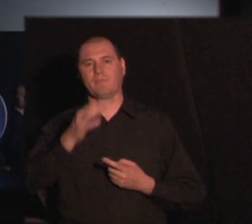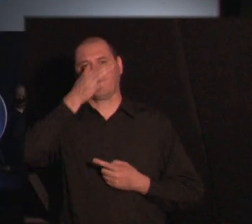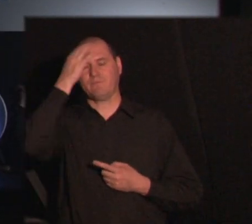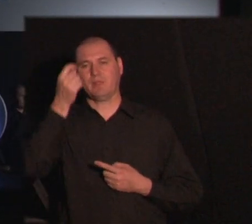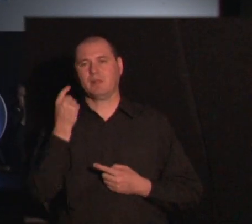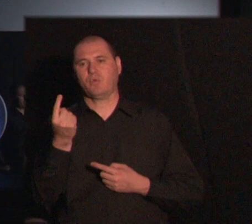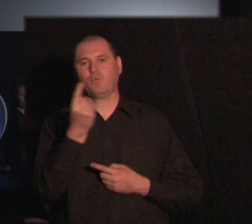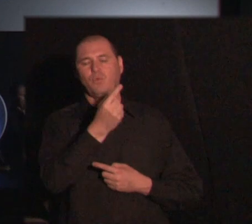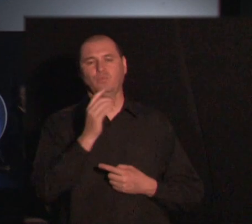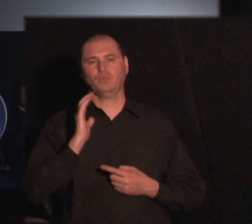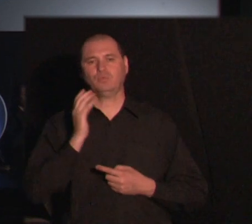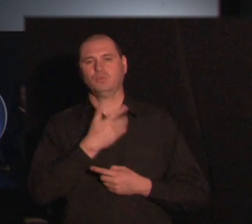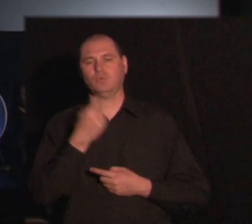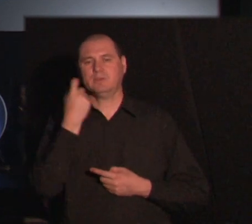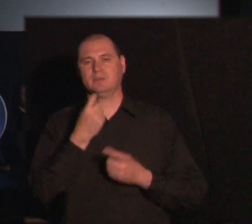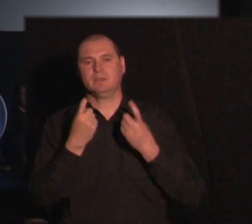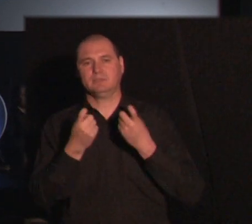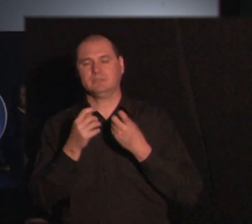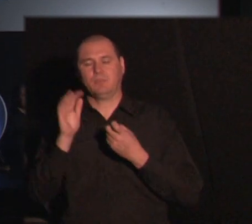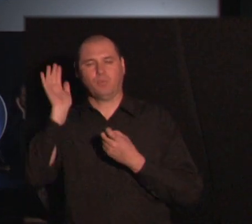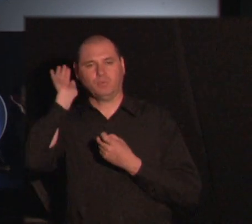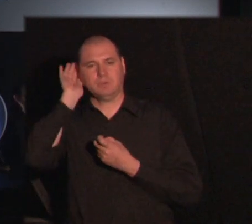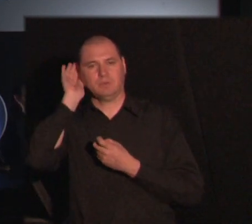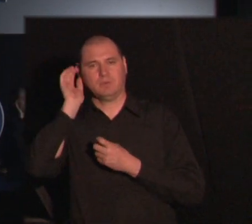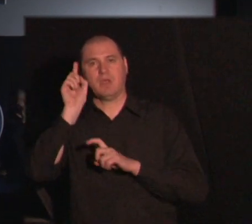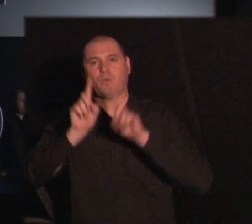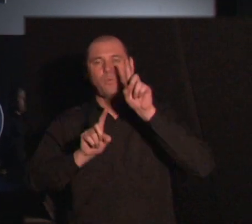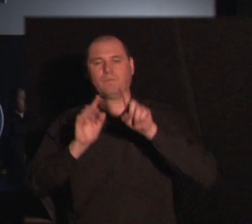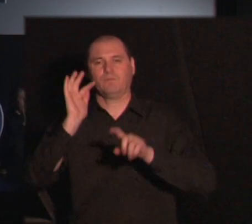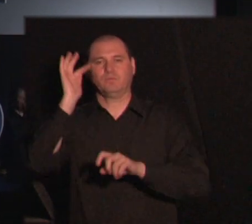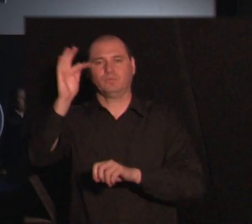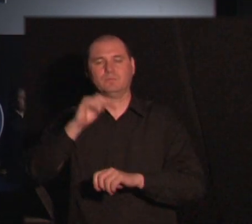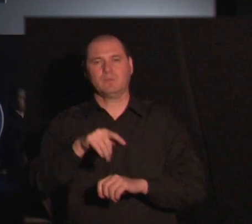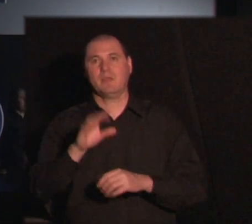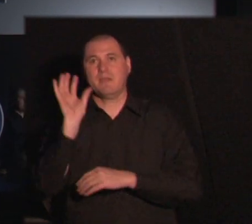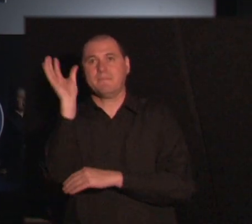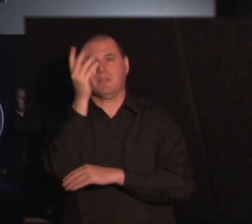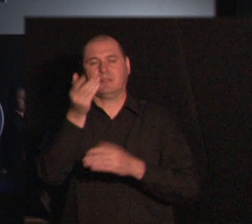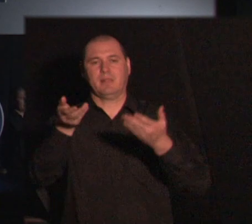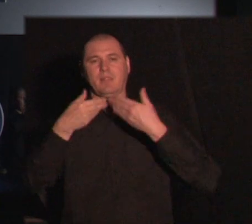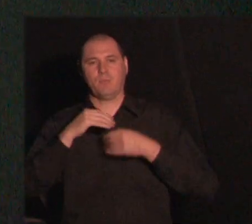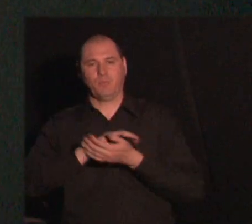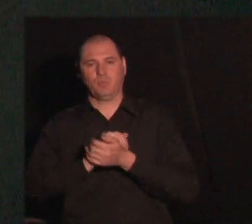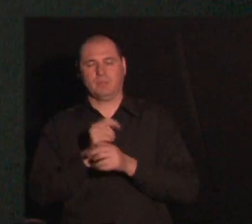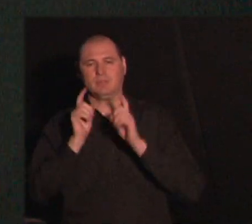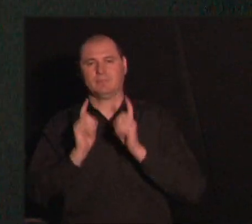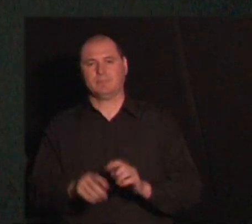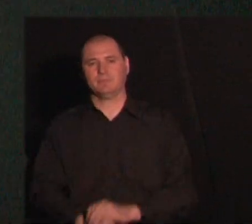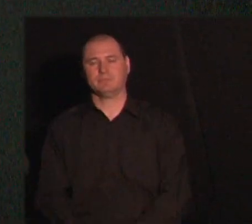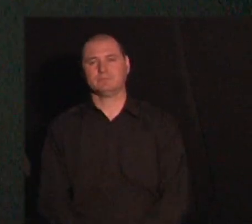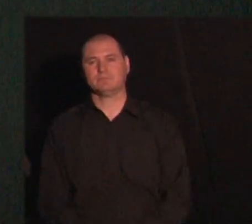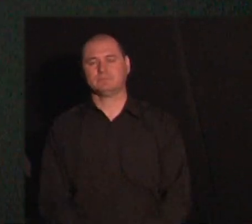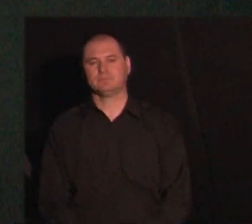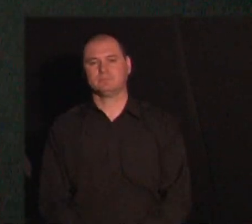cada uno de nosotros necesitamos escucharnos alguna vez. Y los bosques nos permiten hacerlo también.